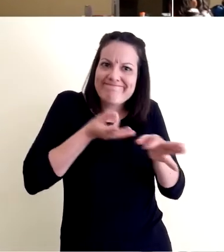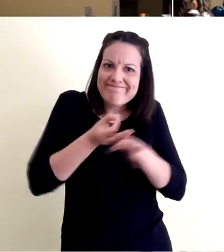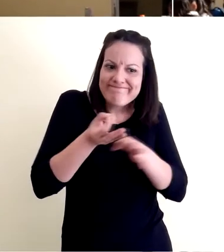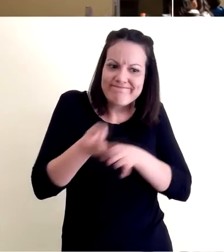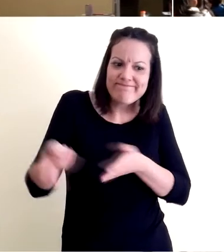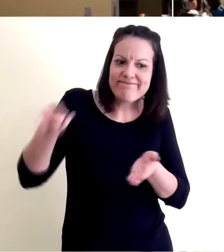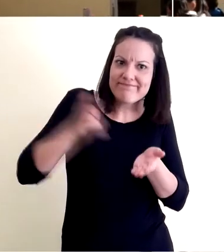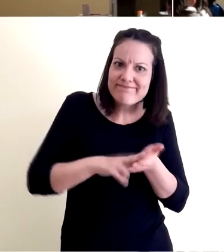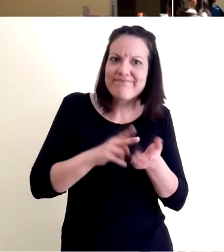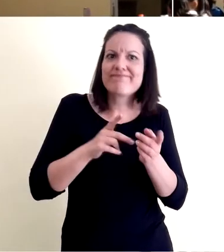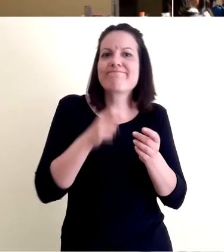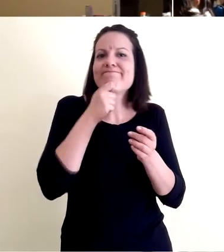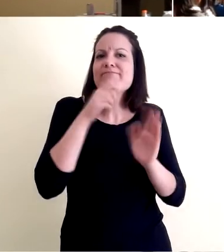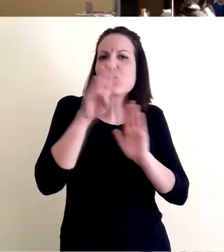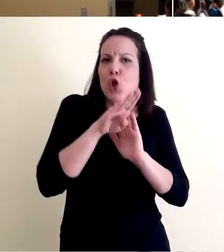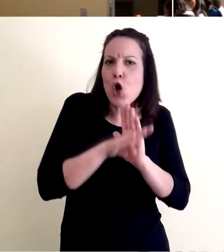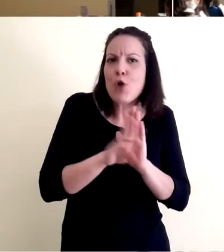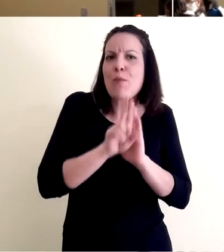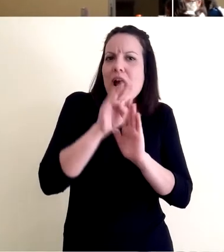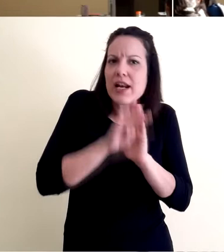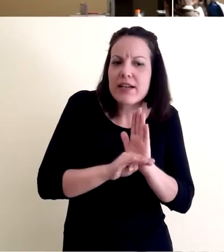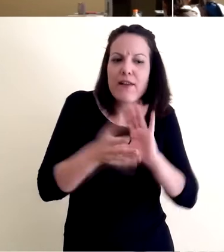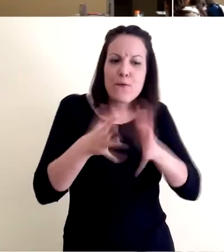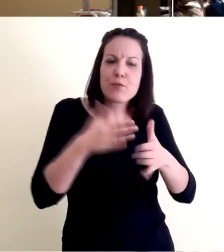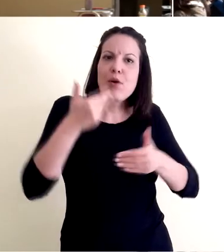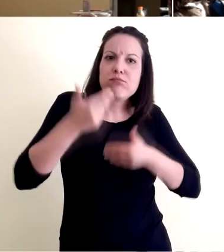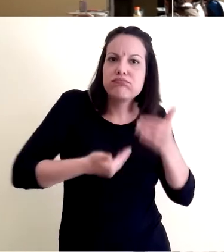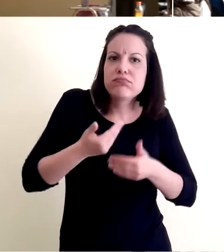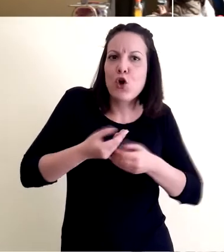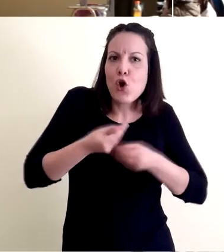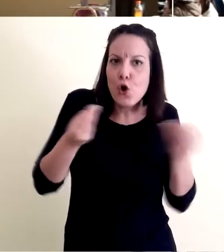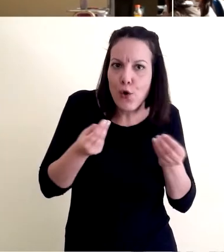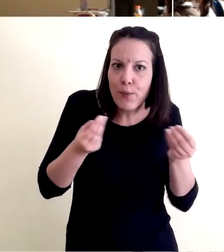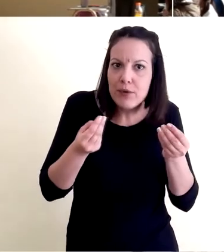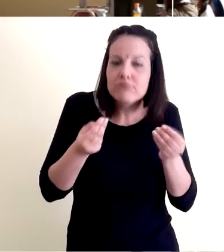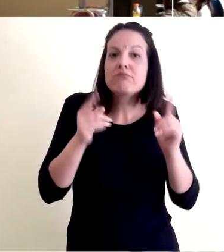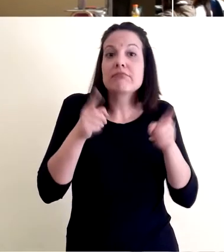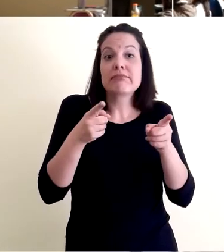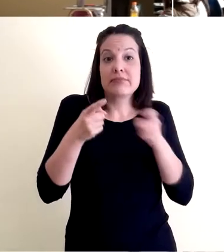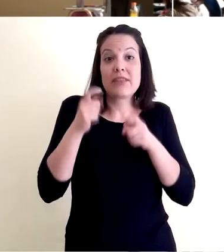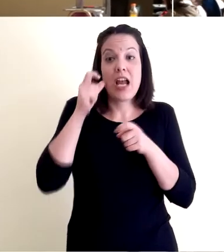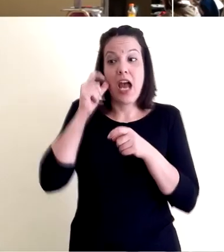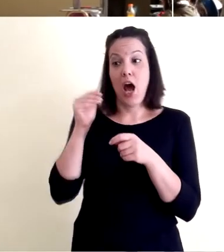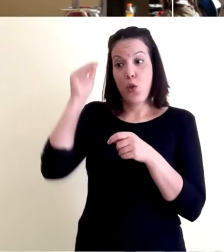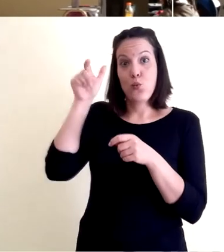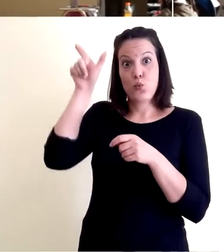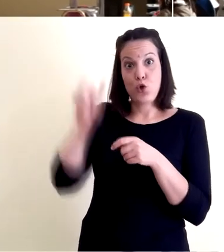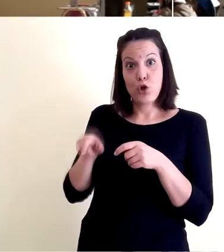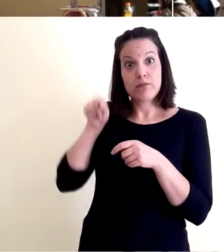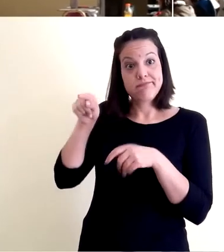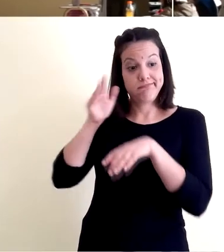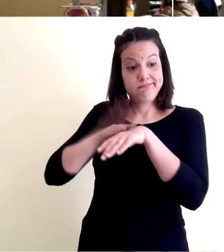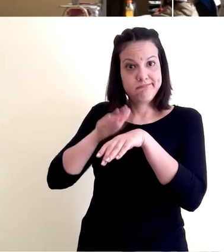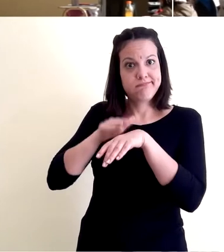ciertas normas, reglas, modos de funcionamiento que además requiere del adulto, del adulto que está a